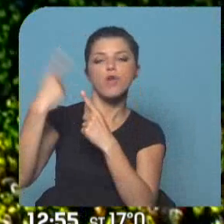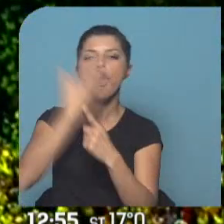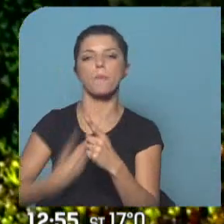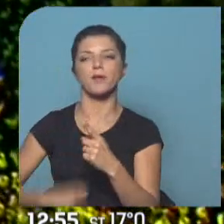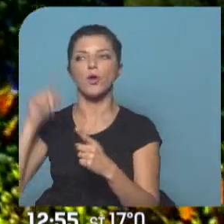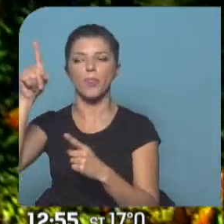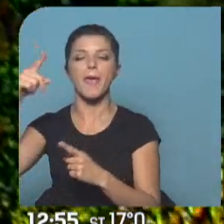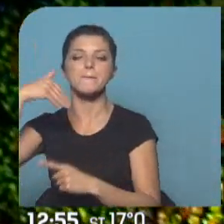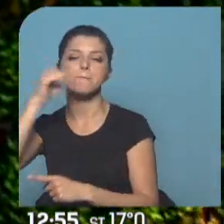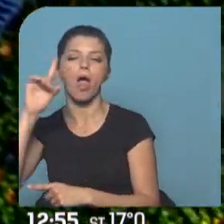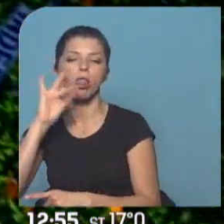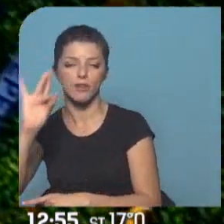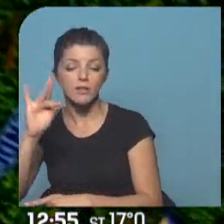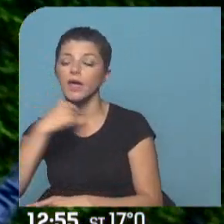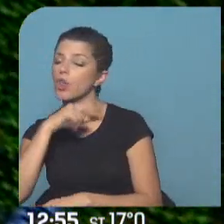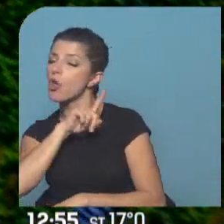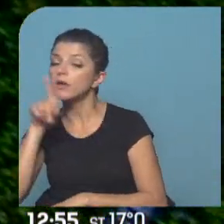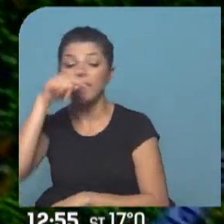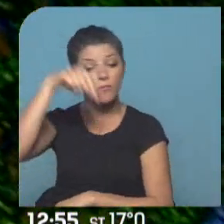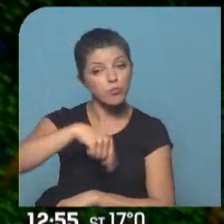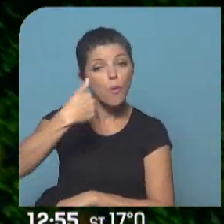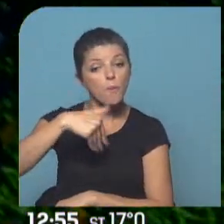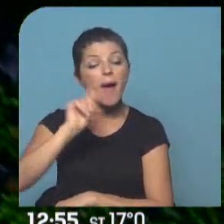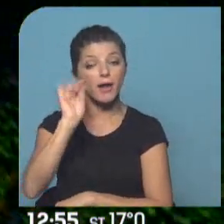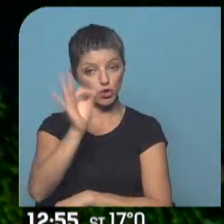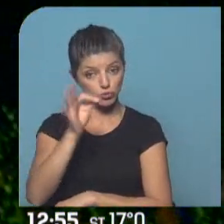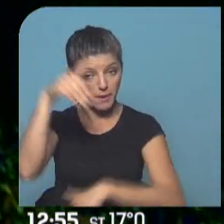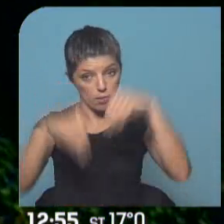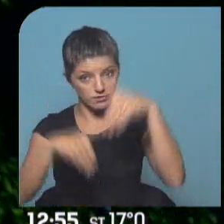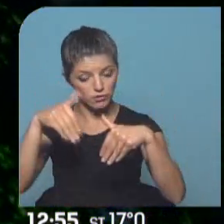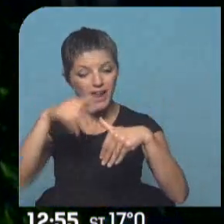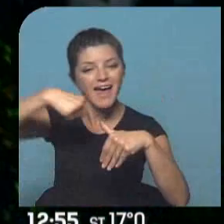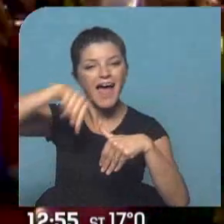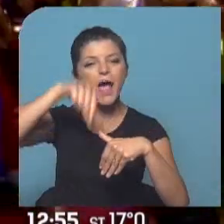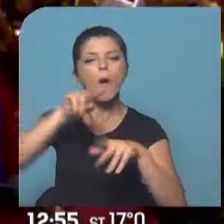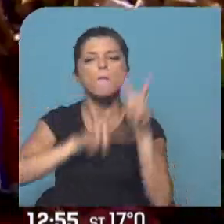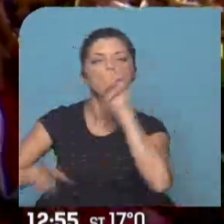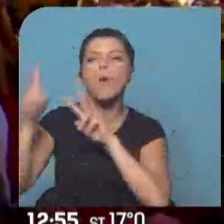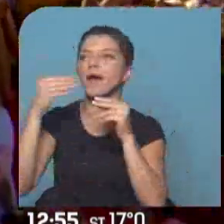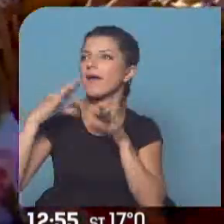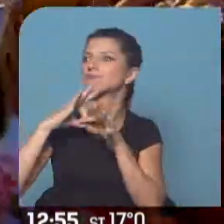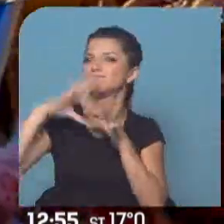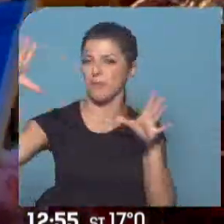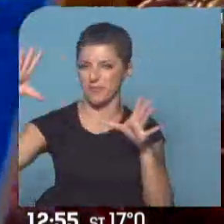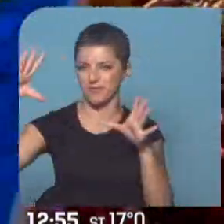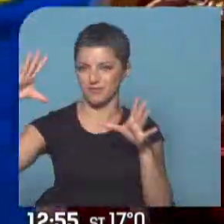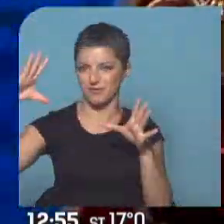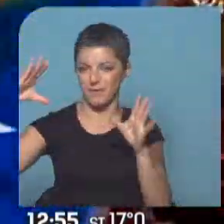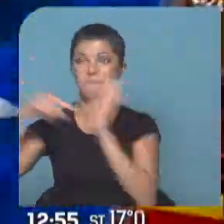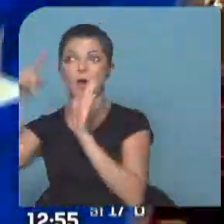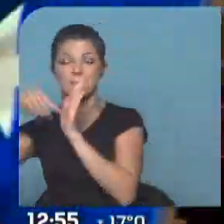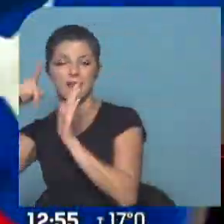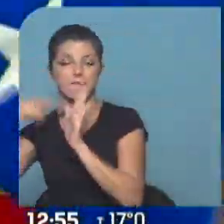opone a la inminente celebración del referendo de octubre con el que los catalanes buscarán legitimar sus ansias de independencia.